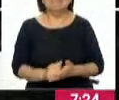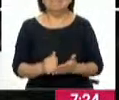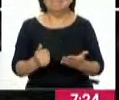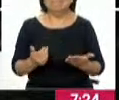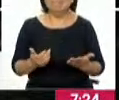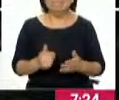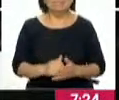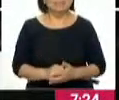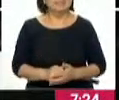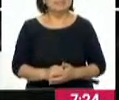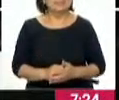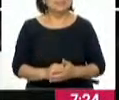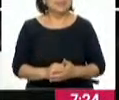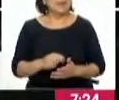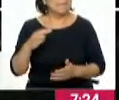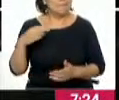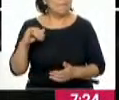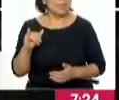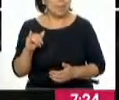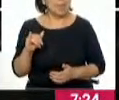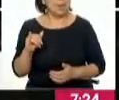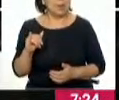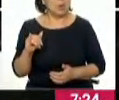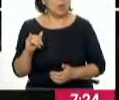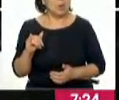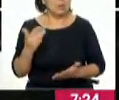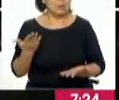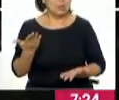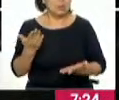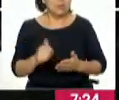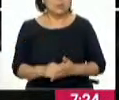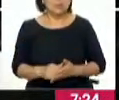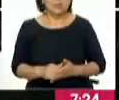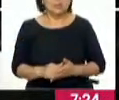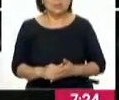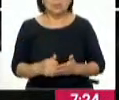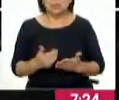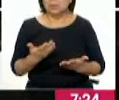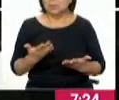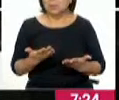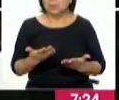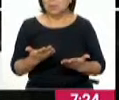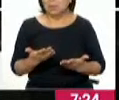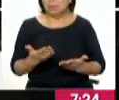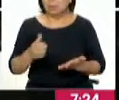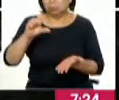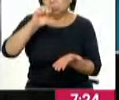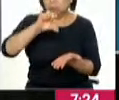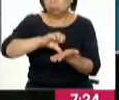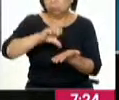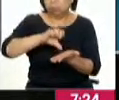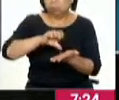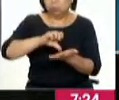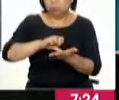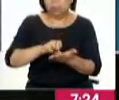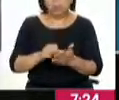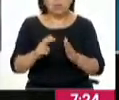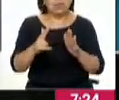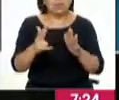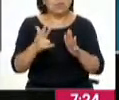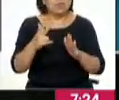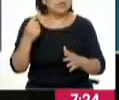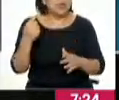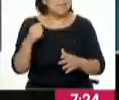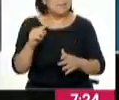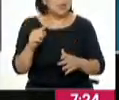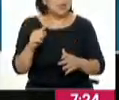que el miércoles, solamente el miércoles, ¿no?, cayó sobre Guayaquil, cayeron 18